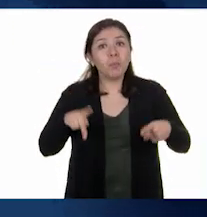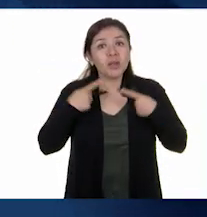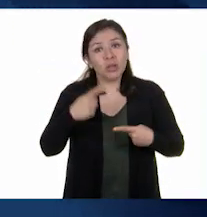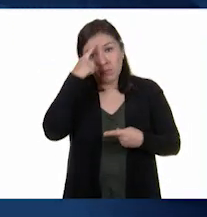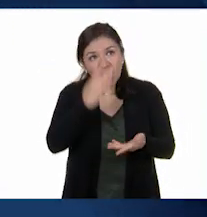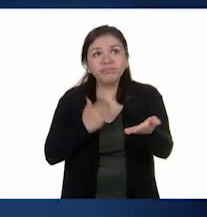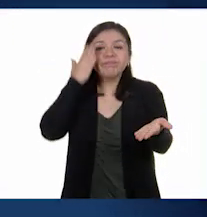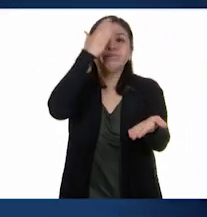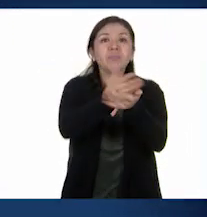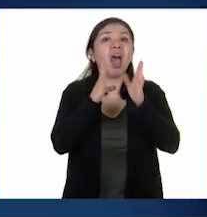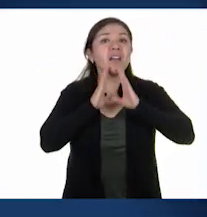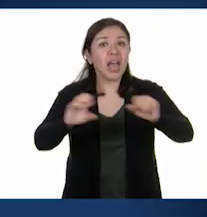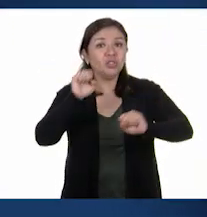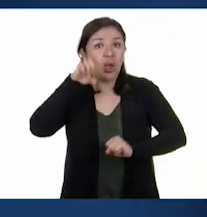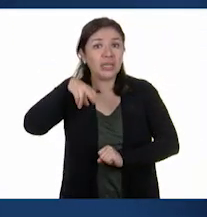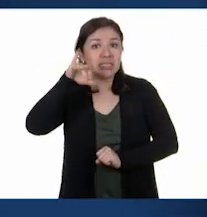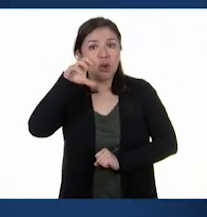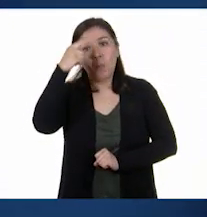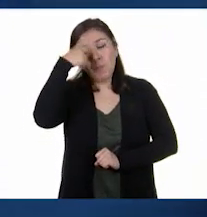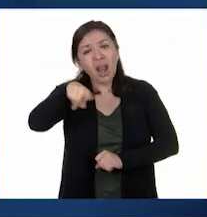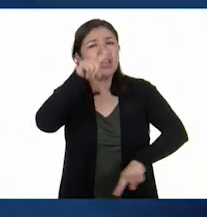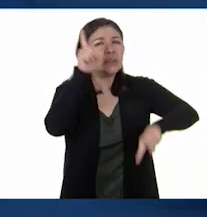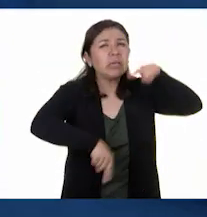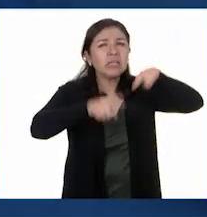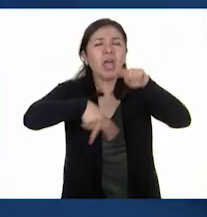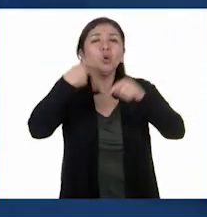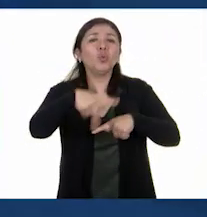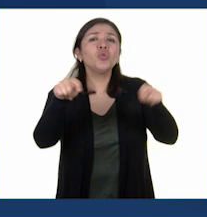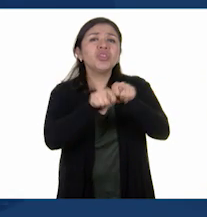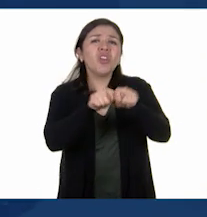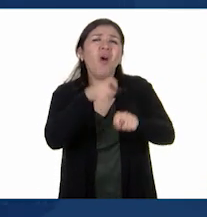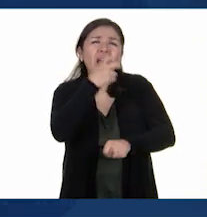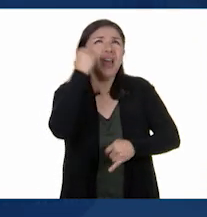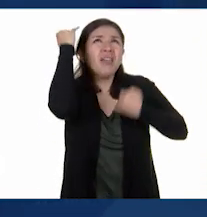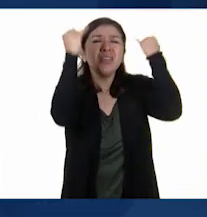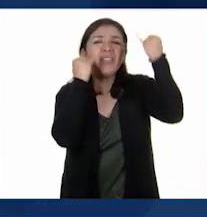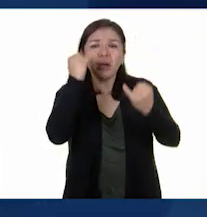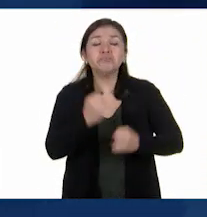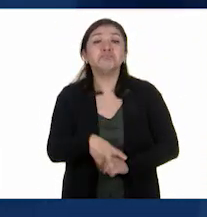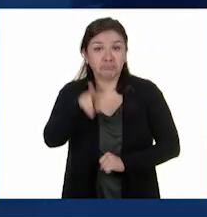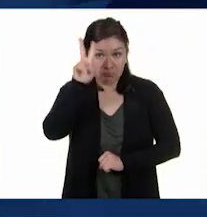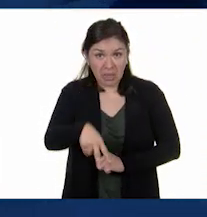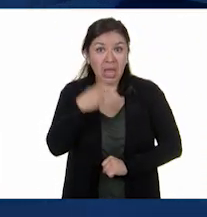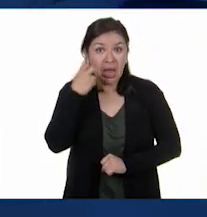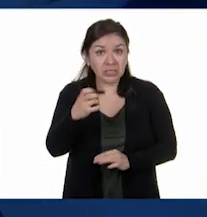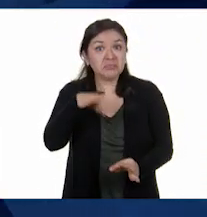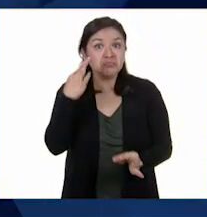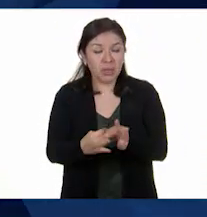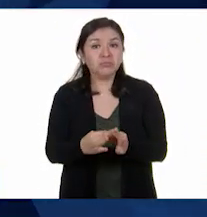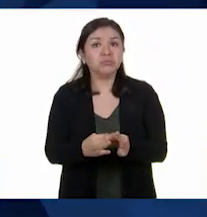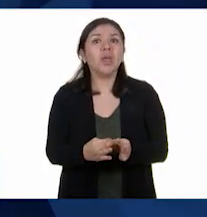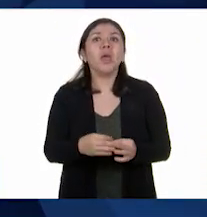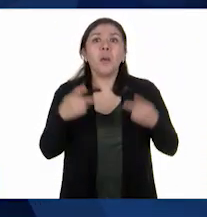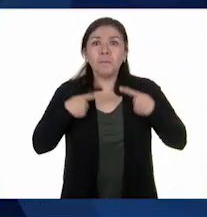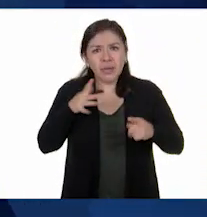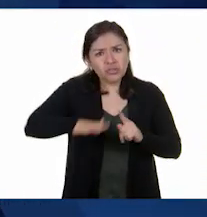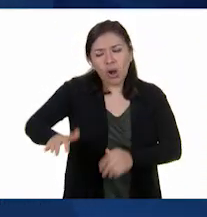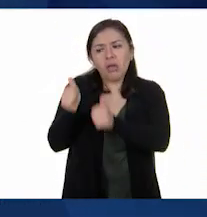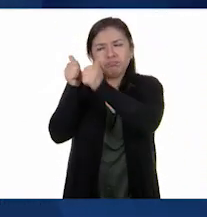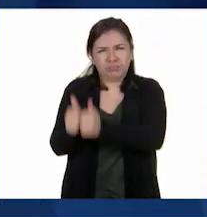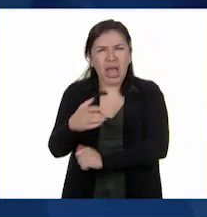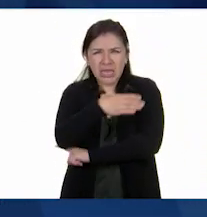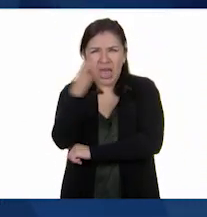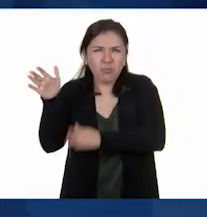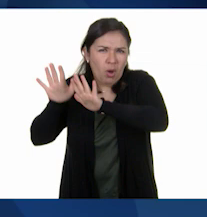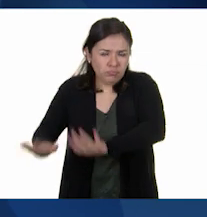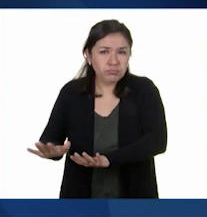rancho del Encino para quitarle a su tío todas esas ideas. Así fue. Dejamos el resto de la gente en el campo de la